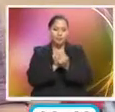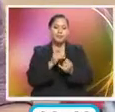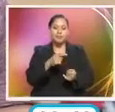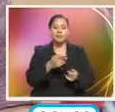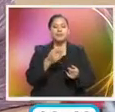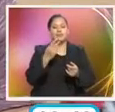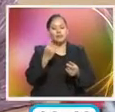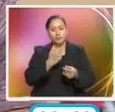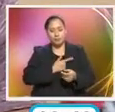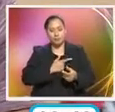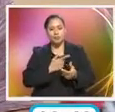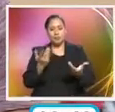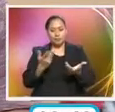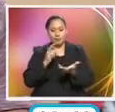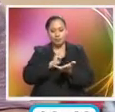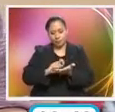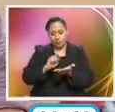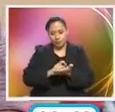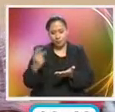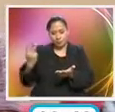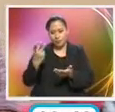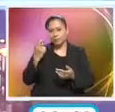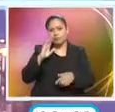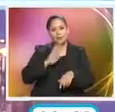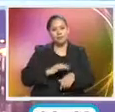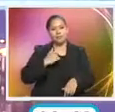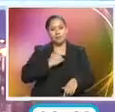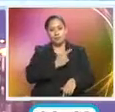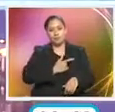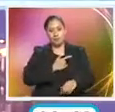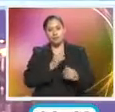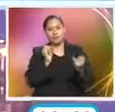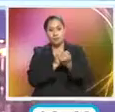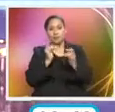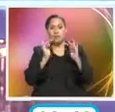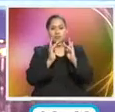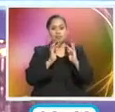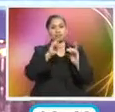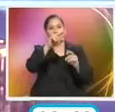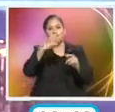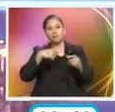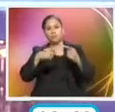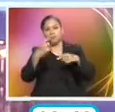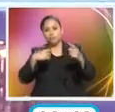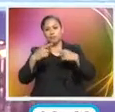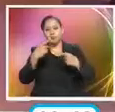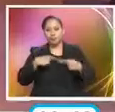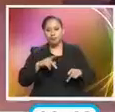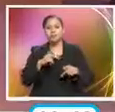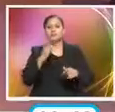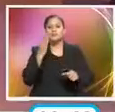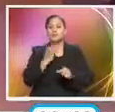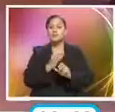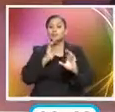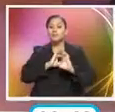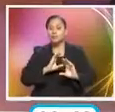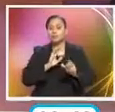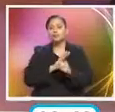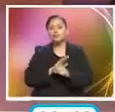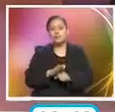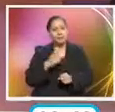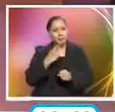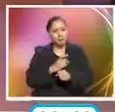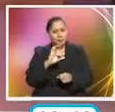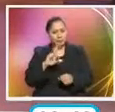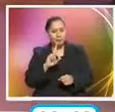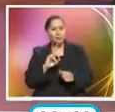comparto este gusto de hacer canciones, que es lo que más me gusta. Y que además te gusta interactuar con tu público. ¿Qué nos vas a interpretar ahorita? Forma Vamos parte a- todavía del primer